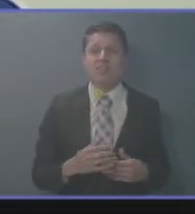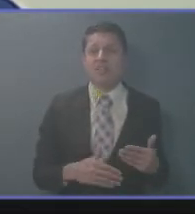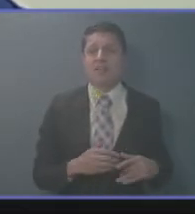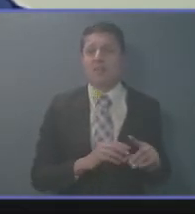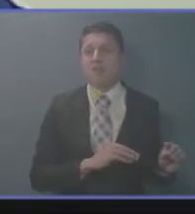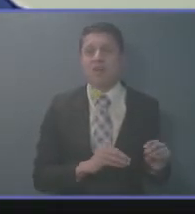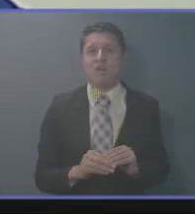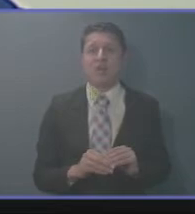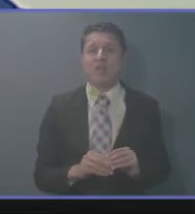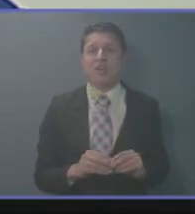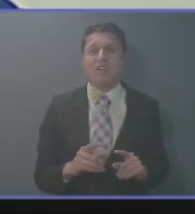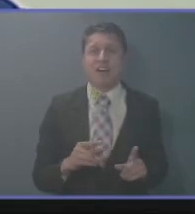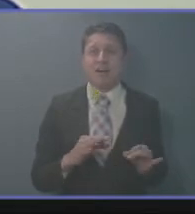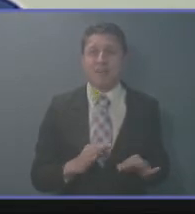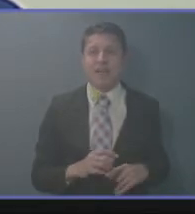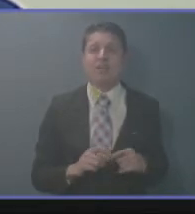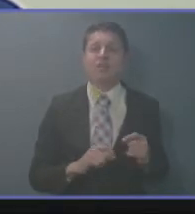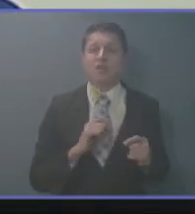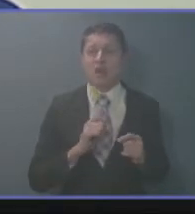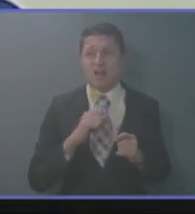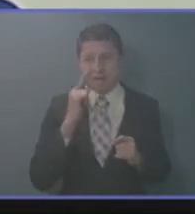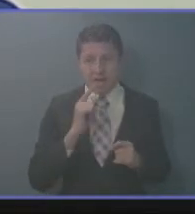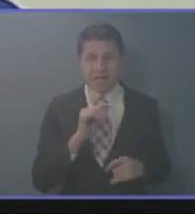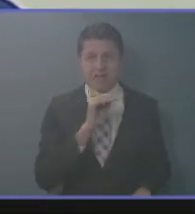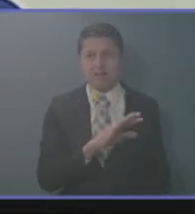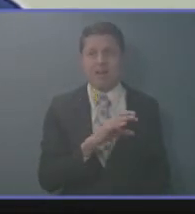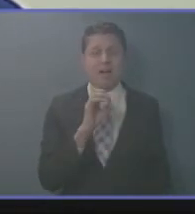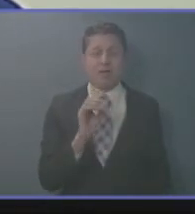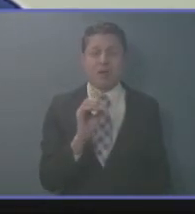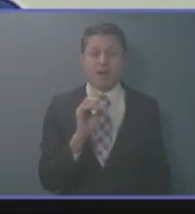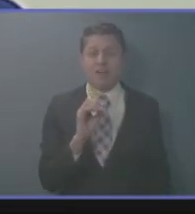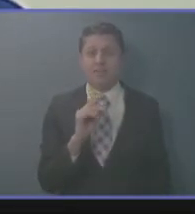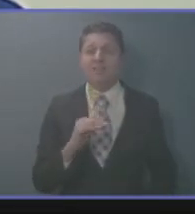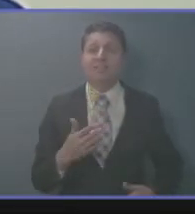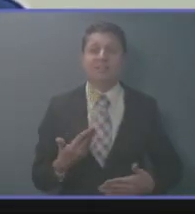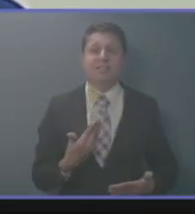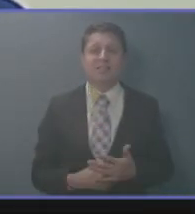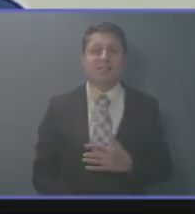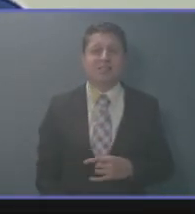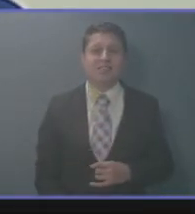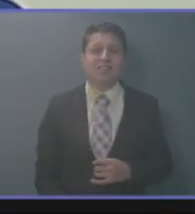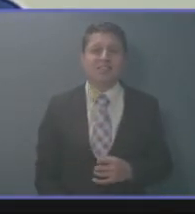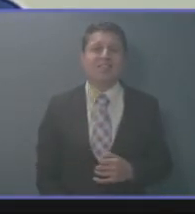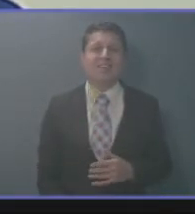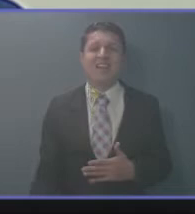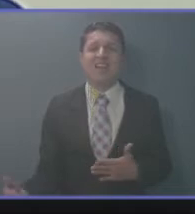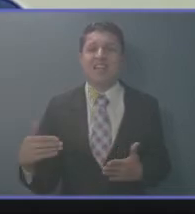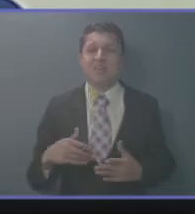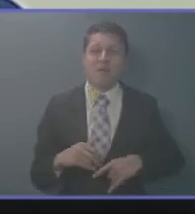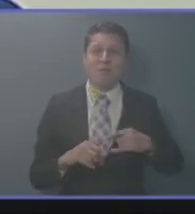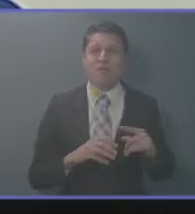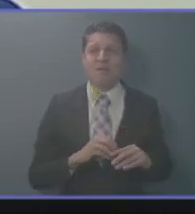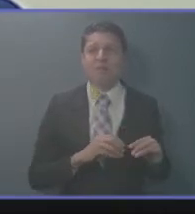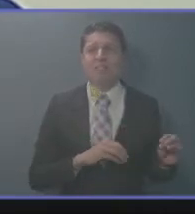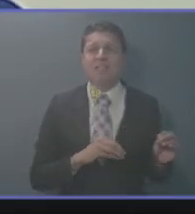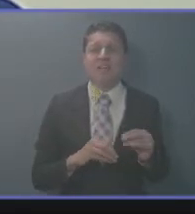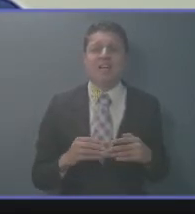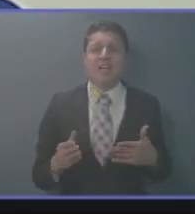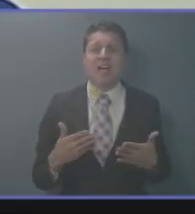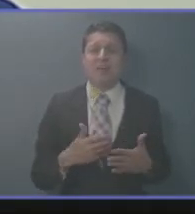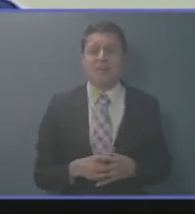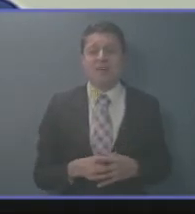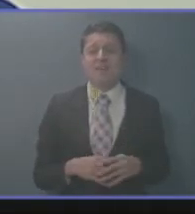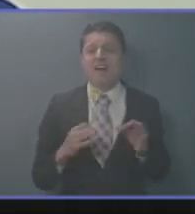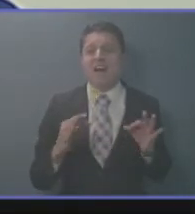14 de marzo de 2020, publicado en el Diario Oficial número 52, toma un número 426, del día